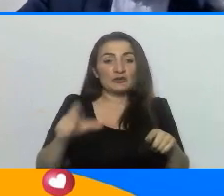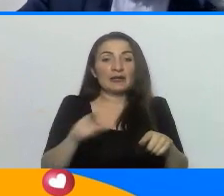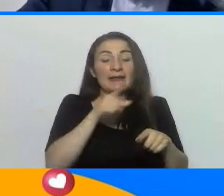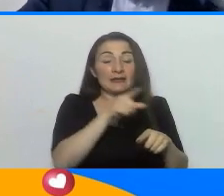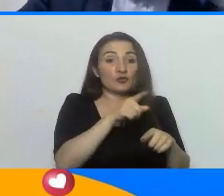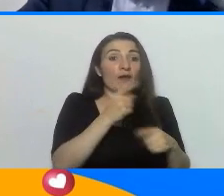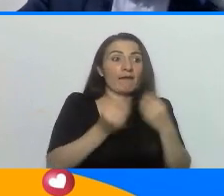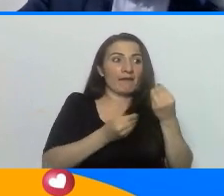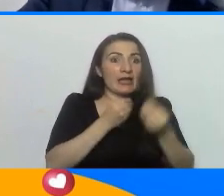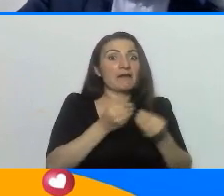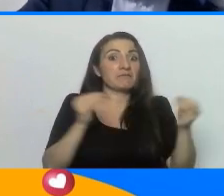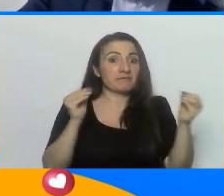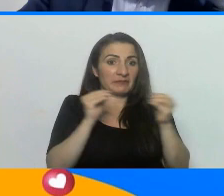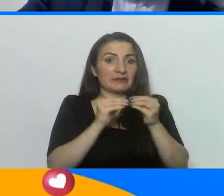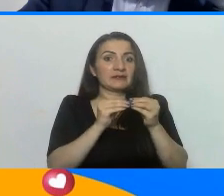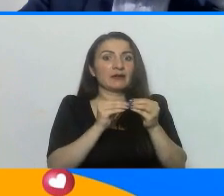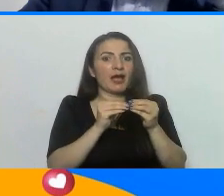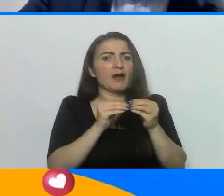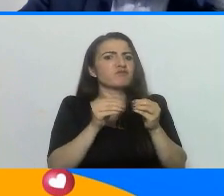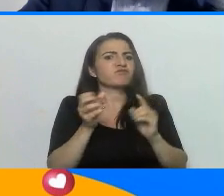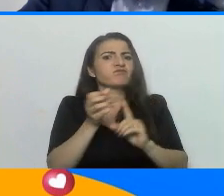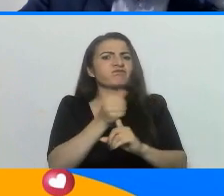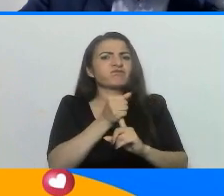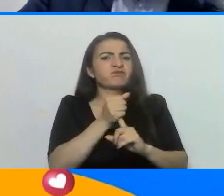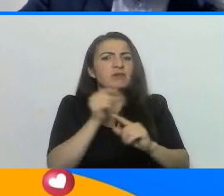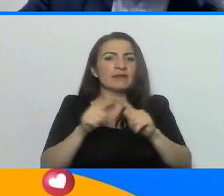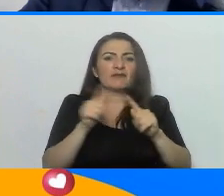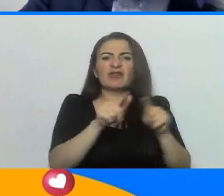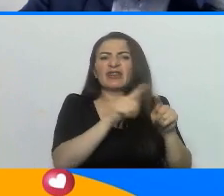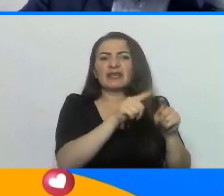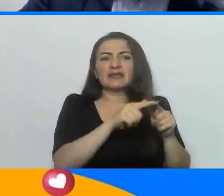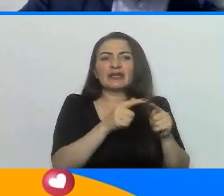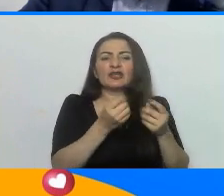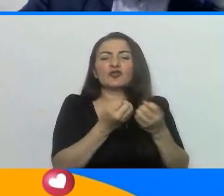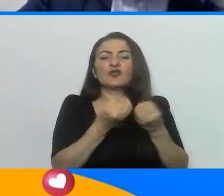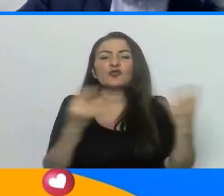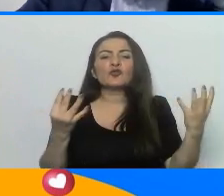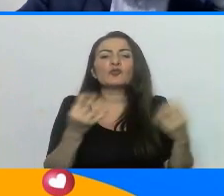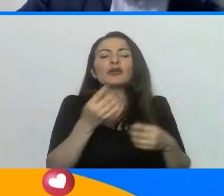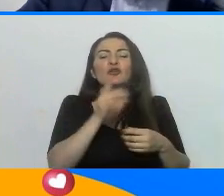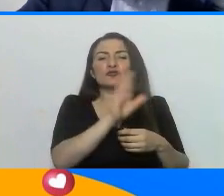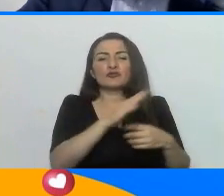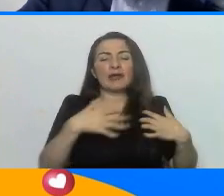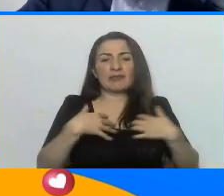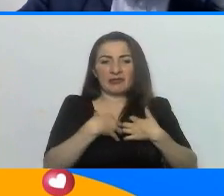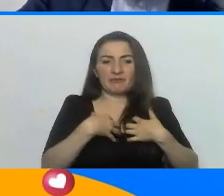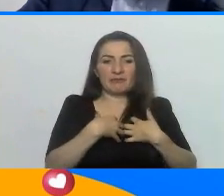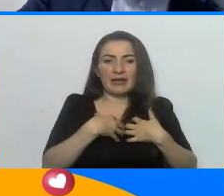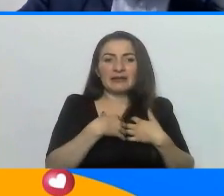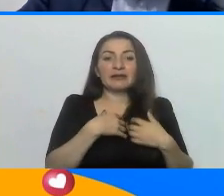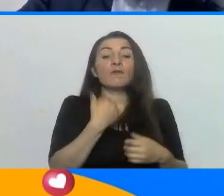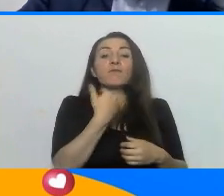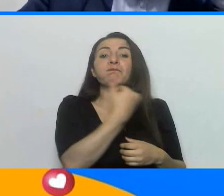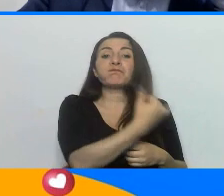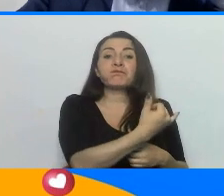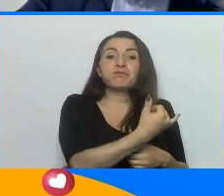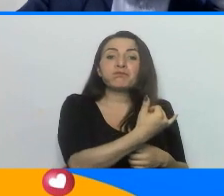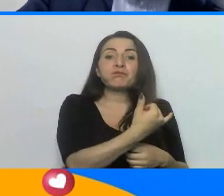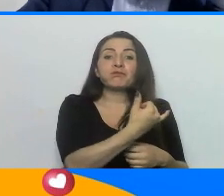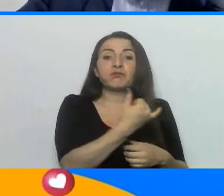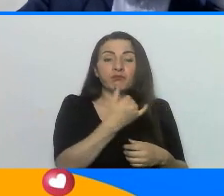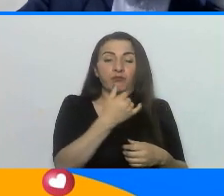permite que al haber más individuos encontramos mayor número también de individuos. ¿Por qué puse aquí este